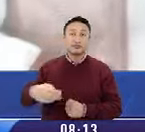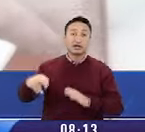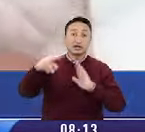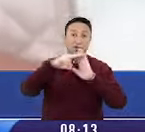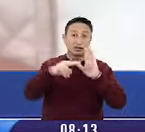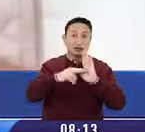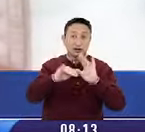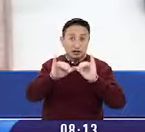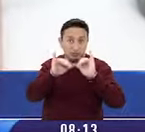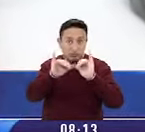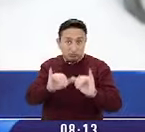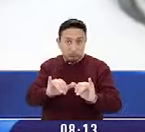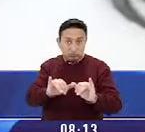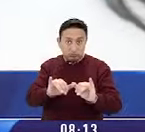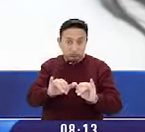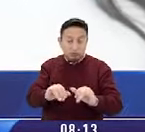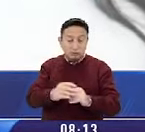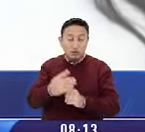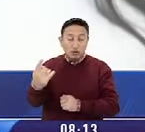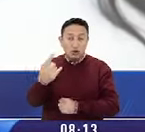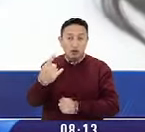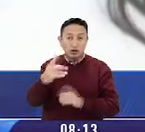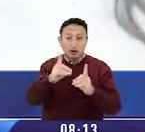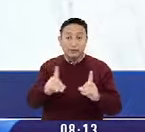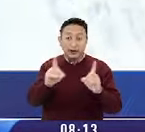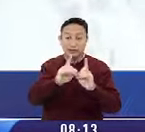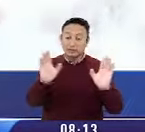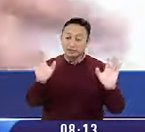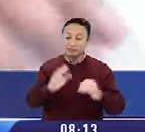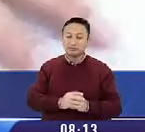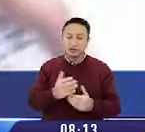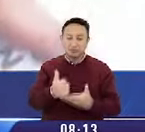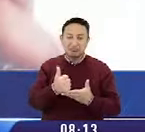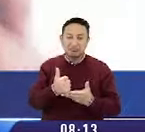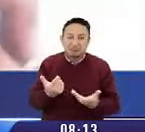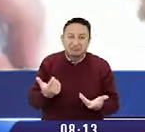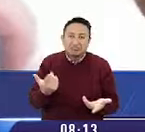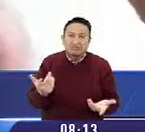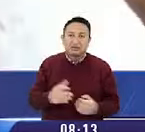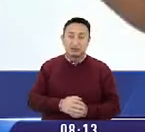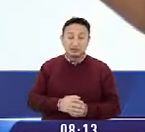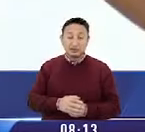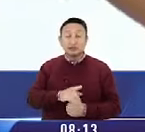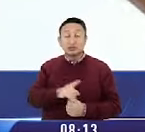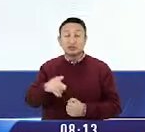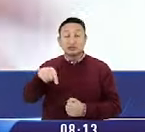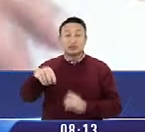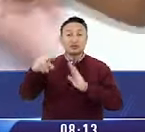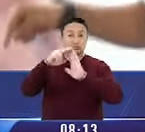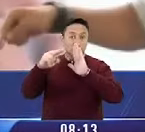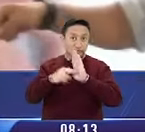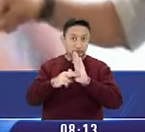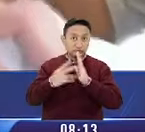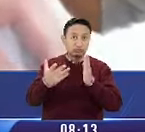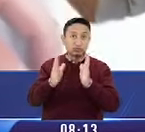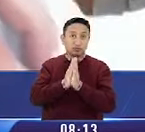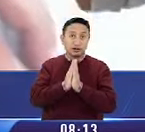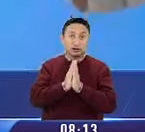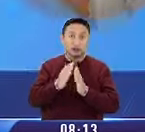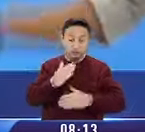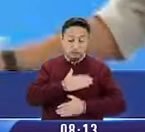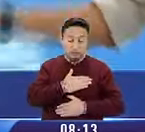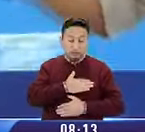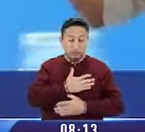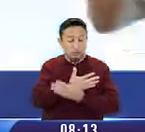se queda como solamente datos escritos, no nos sirve de nada. La ordenanza, les pido, con